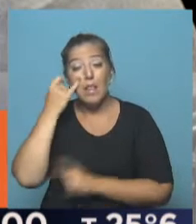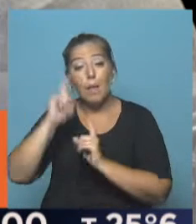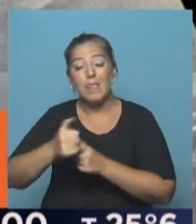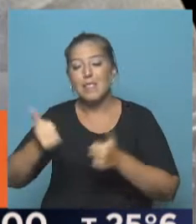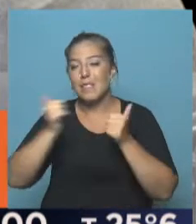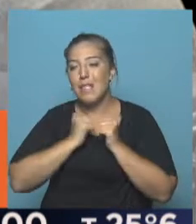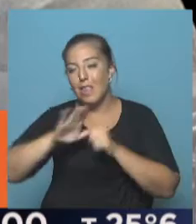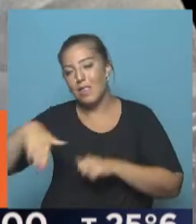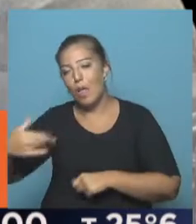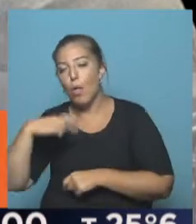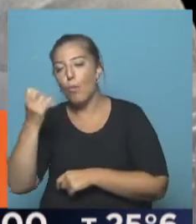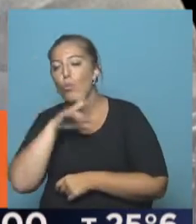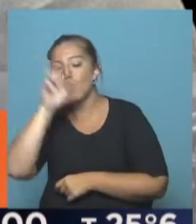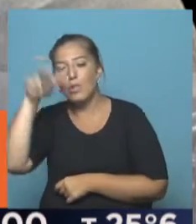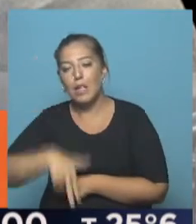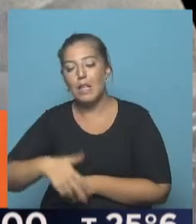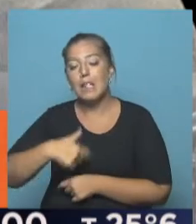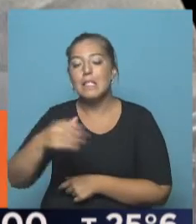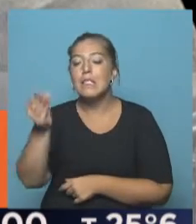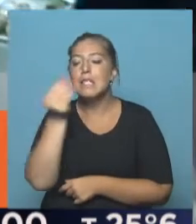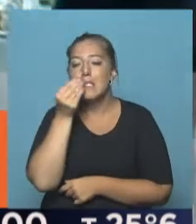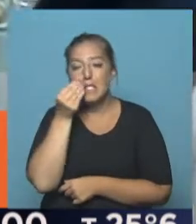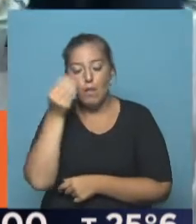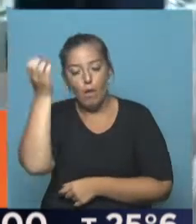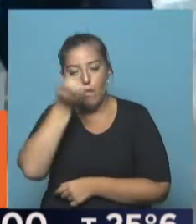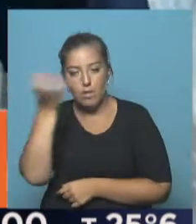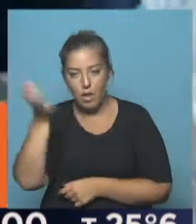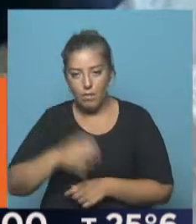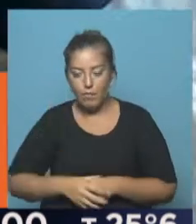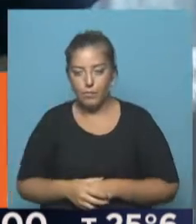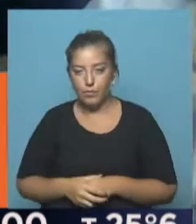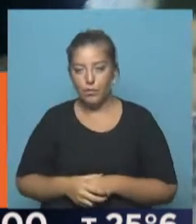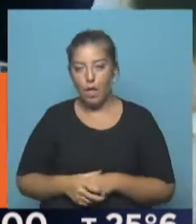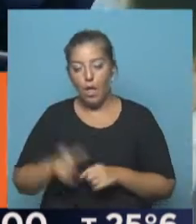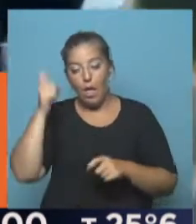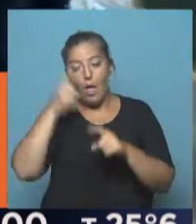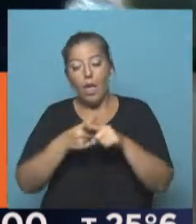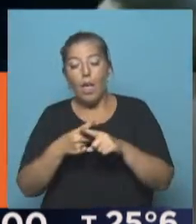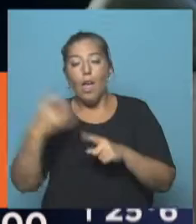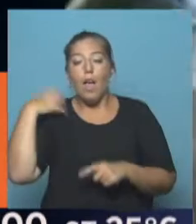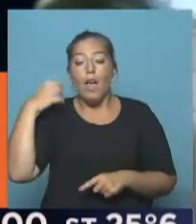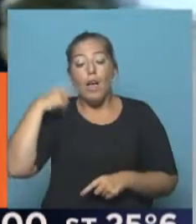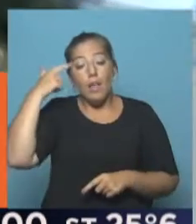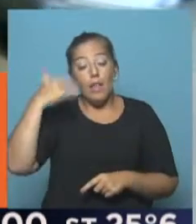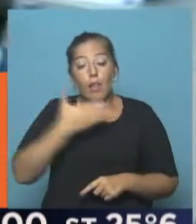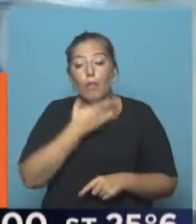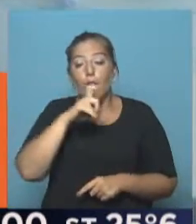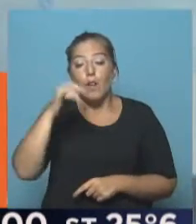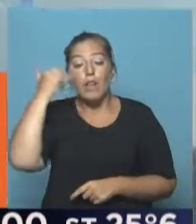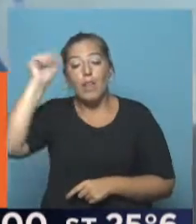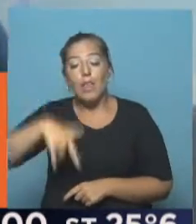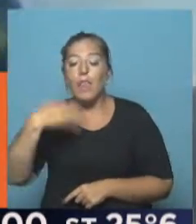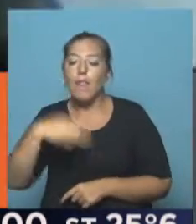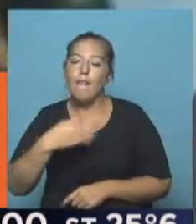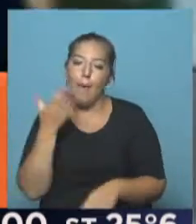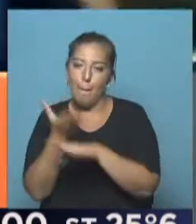a la derecha de Vladimir Putin en una cena oficial. En su carácter de ex alto oficial de inteligencia, Flynn debería haber pedido